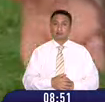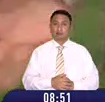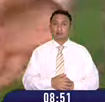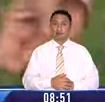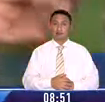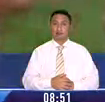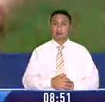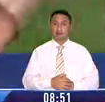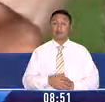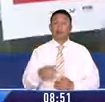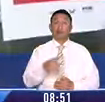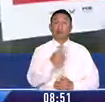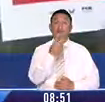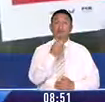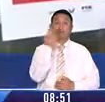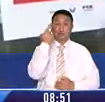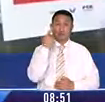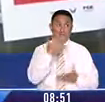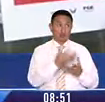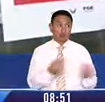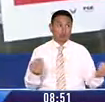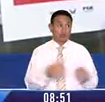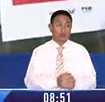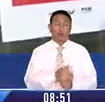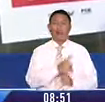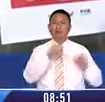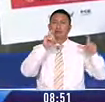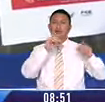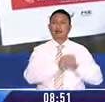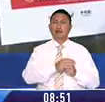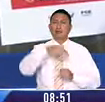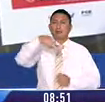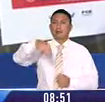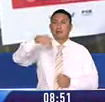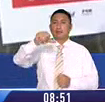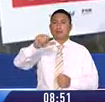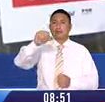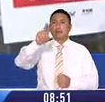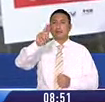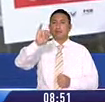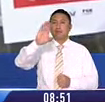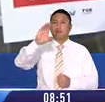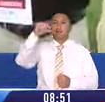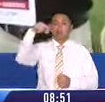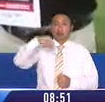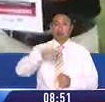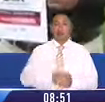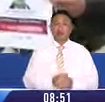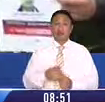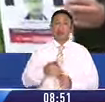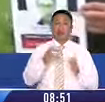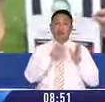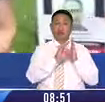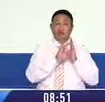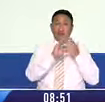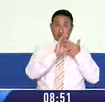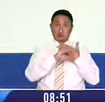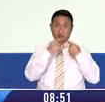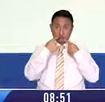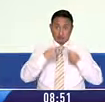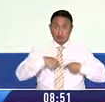días estuvo desaparecido la fotografía de Mauricio crisón docente de la universidad central se viralizó en las redes sociales